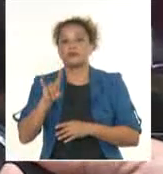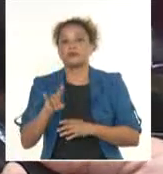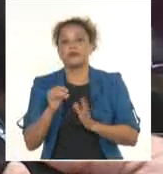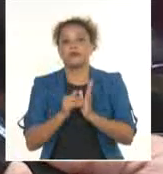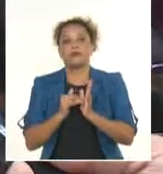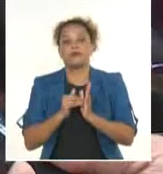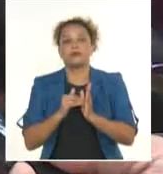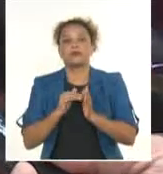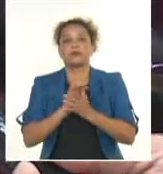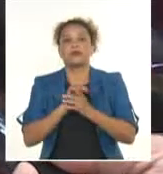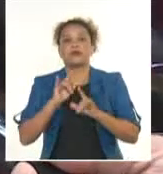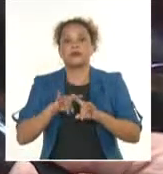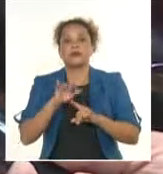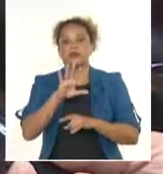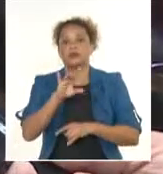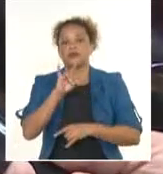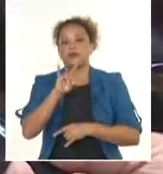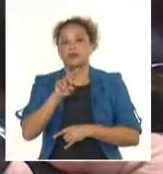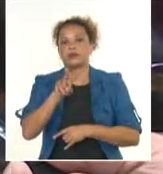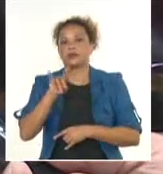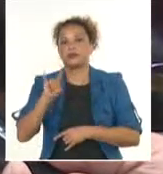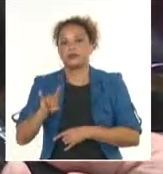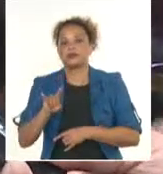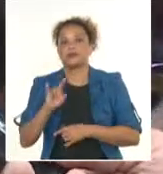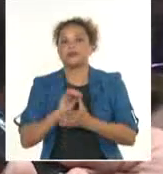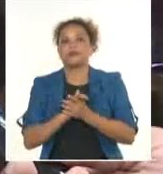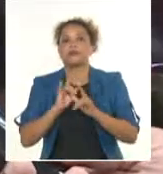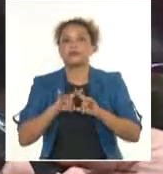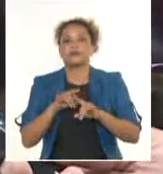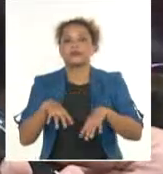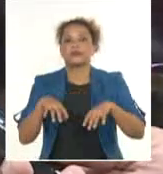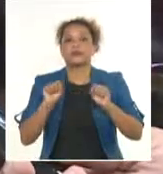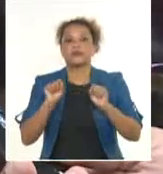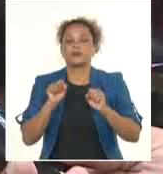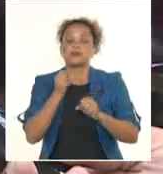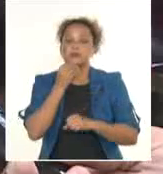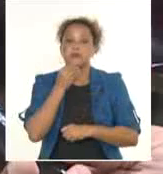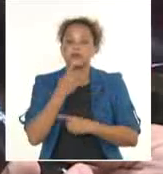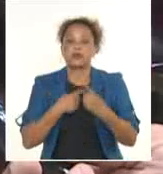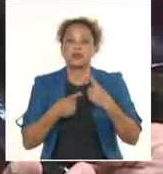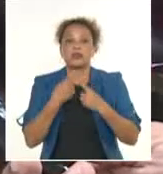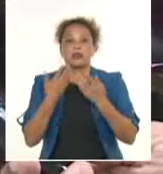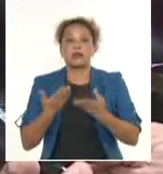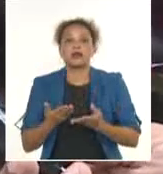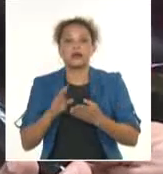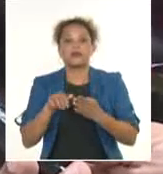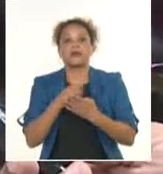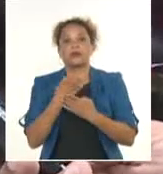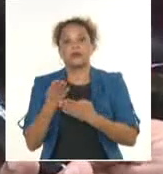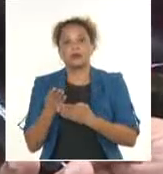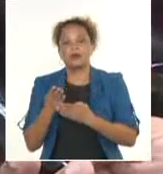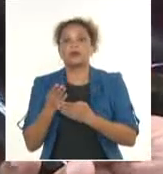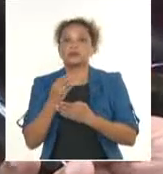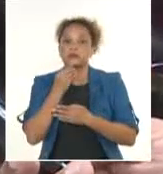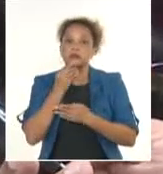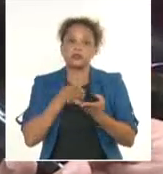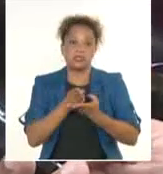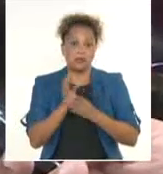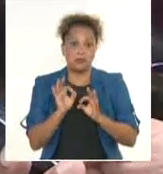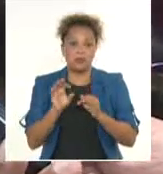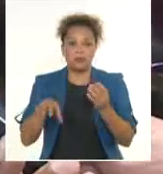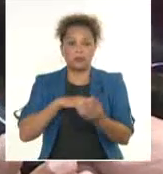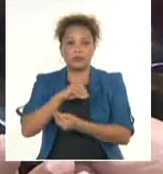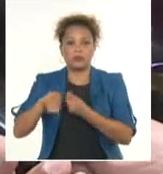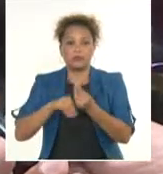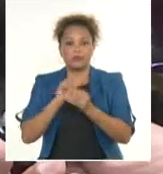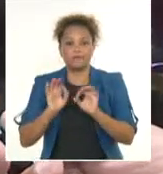déficit y 529 megawatts de afectación al servicio, con posibilidad de cerrar la carga en la próxima madrugada. Si mantenerse las condiciones, no debe